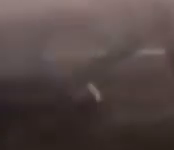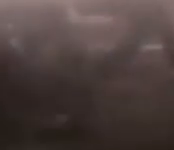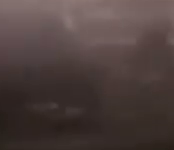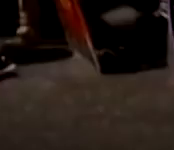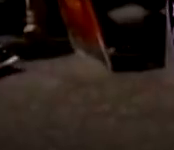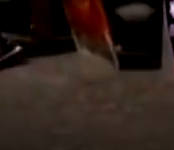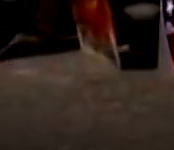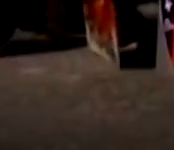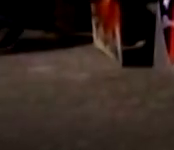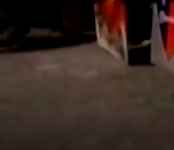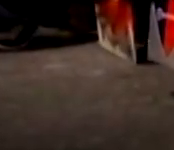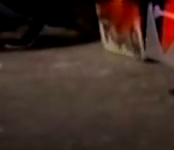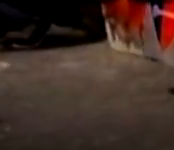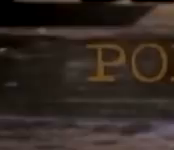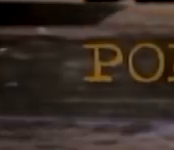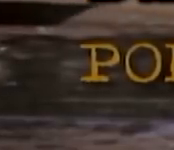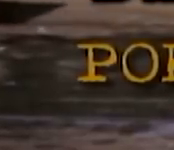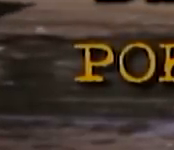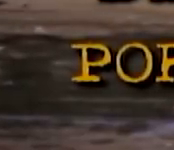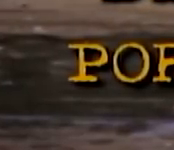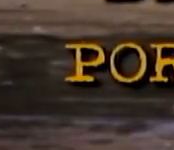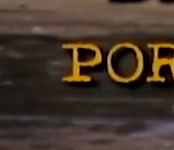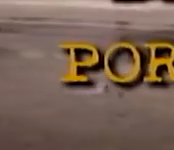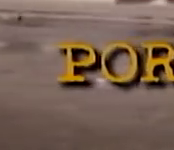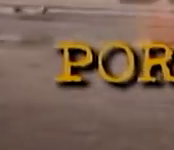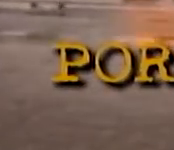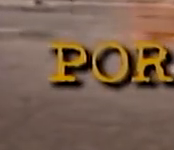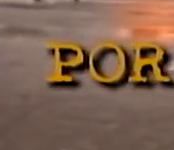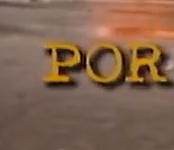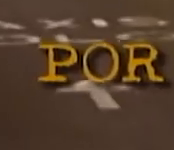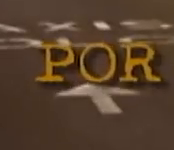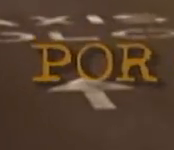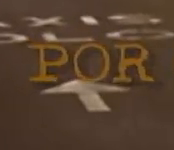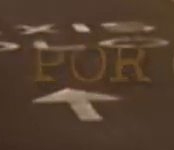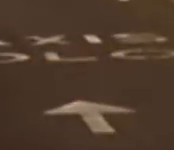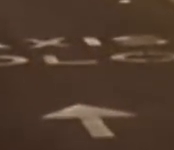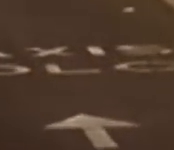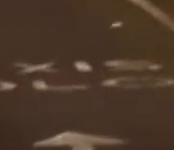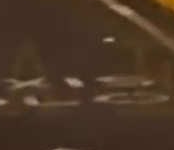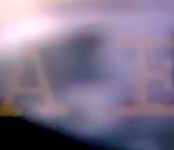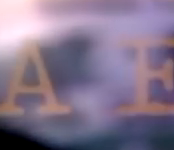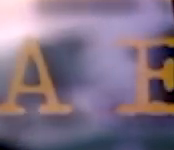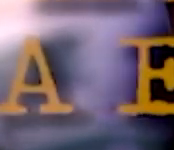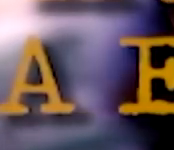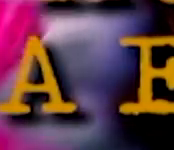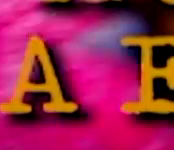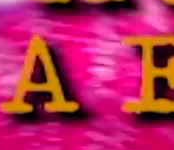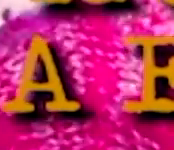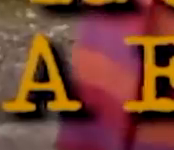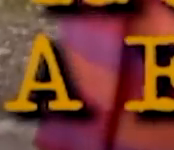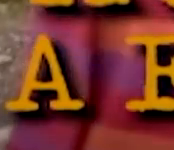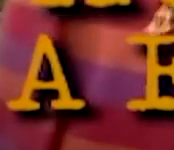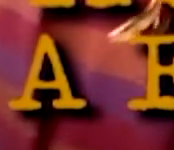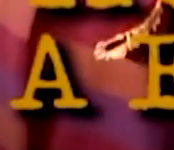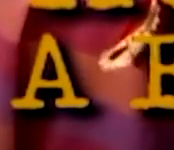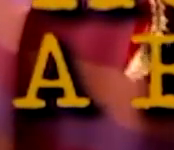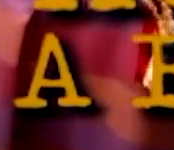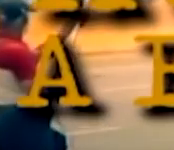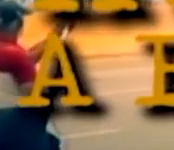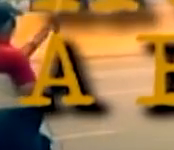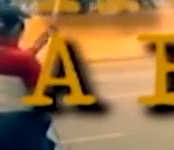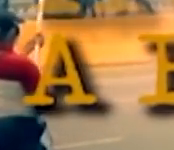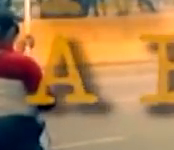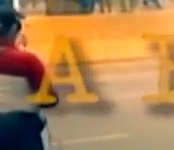Venezuela, un país destruido por sus gobernantes. Sus habitantes huyen y se refugian en Ecuador.